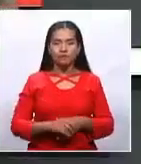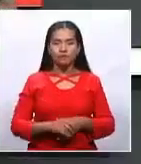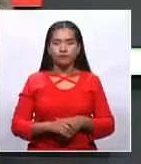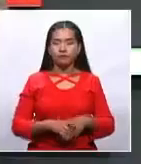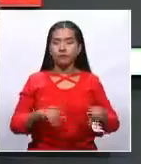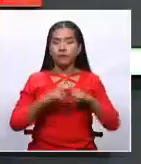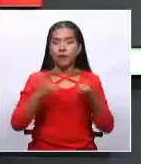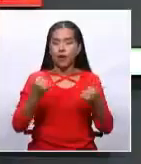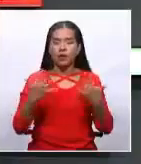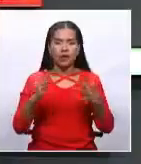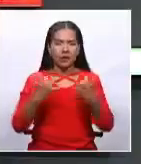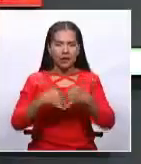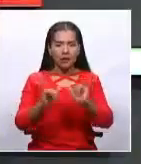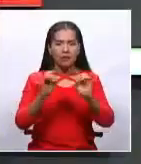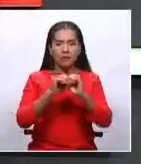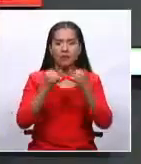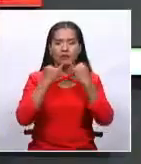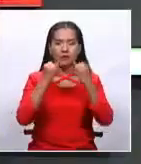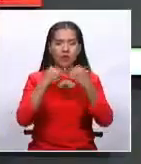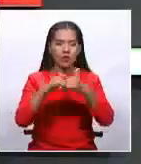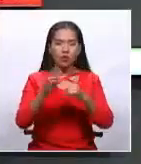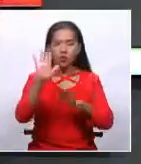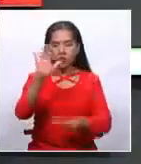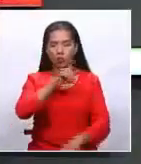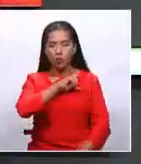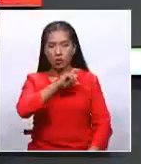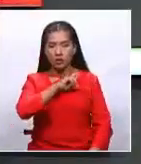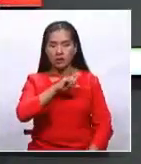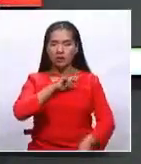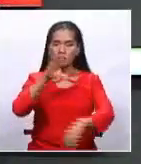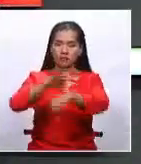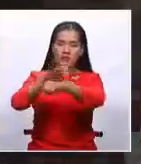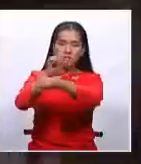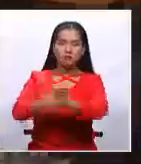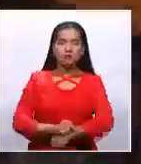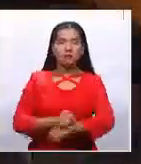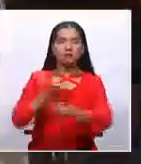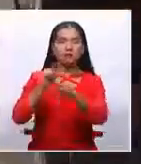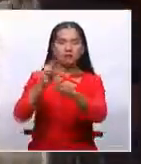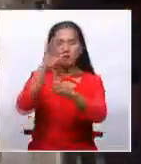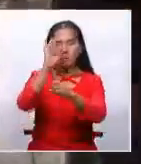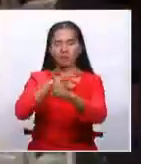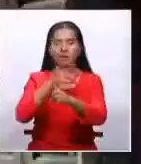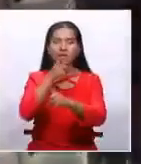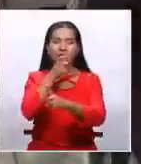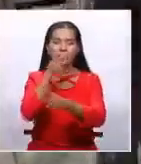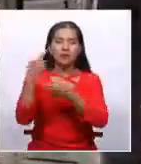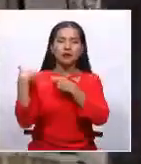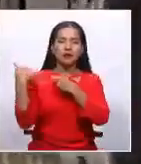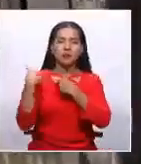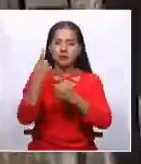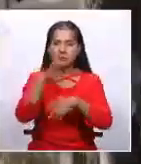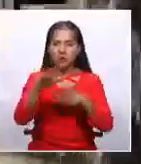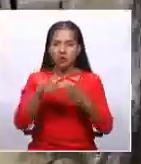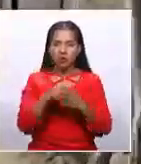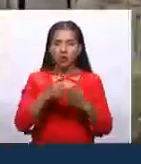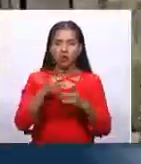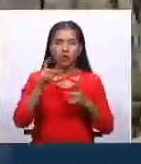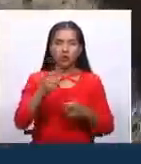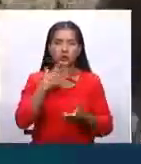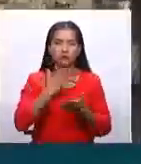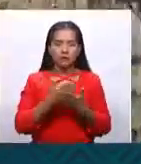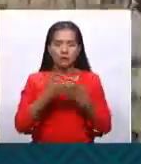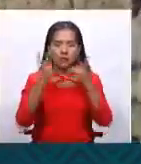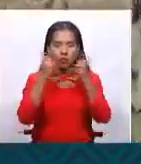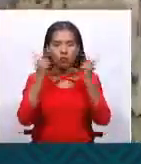De inmediato seguimos con más información porque la policía aprendió al encargado de designación de la comisión para la adjudicación de los